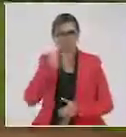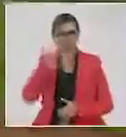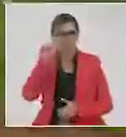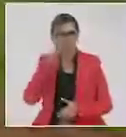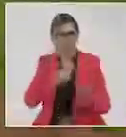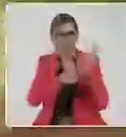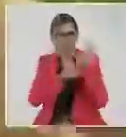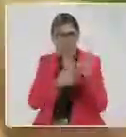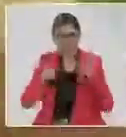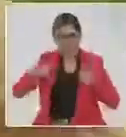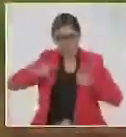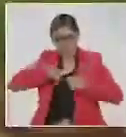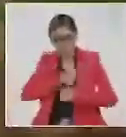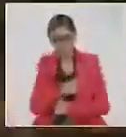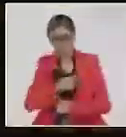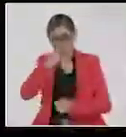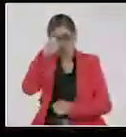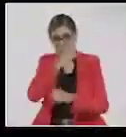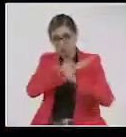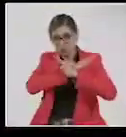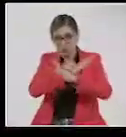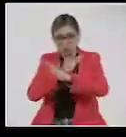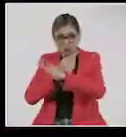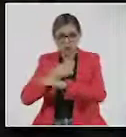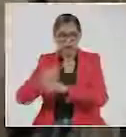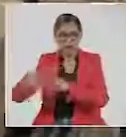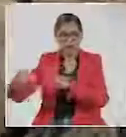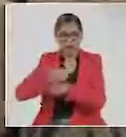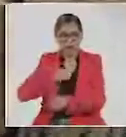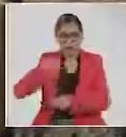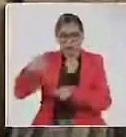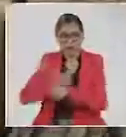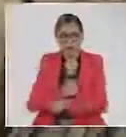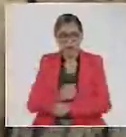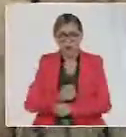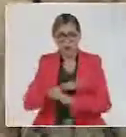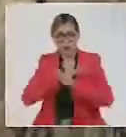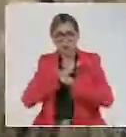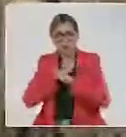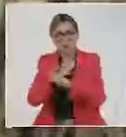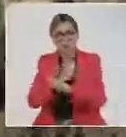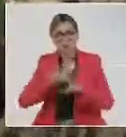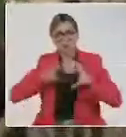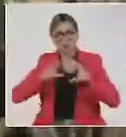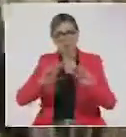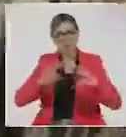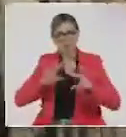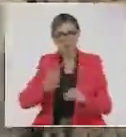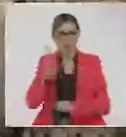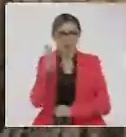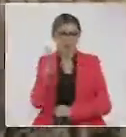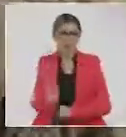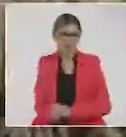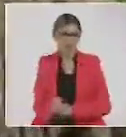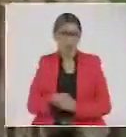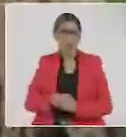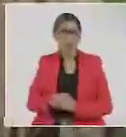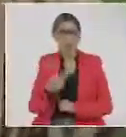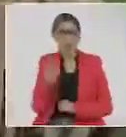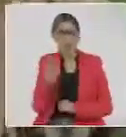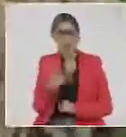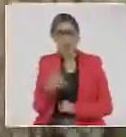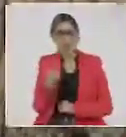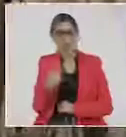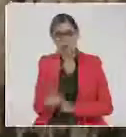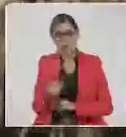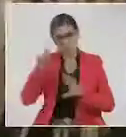para cubrirse de los golpes, ¿no? Porque algo de lo que queremos también transmitir a través de este trabajo es que a